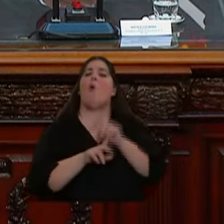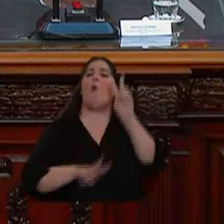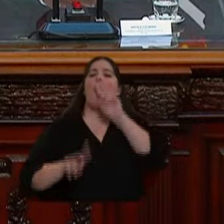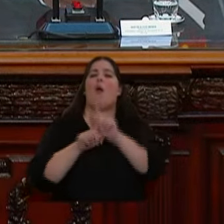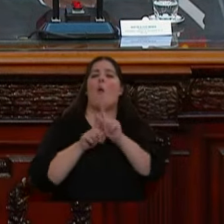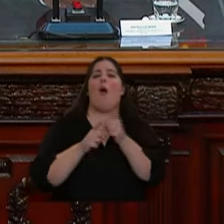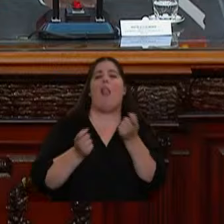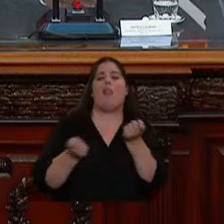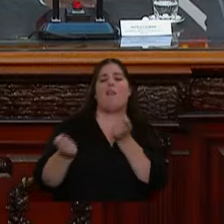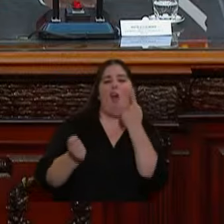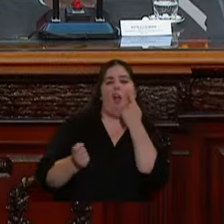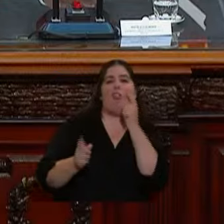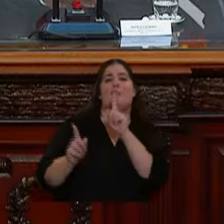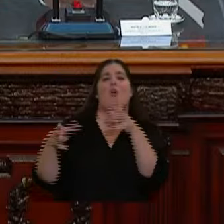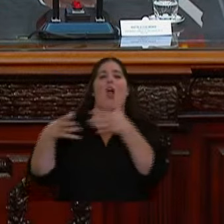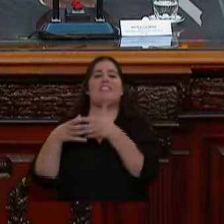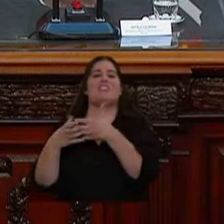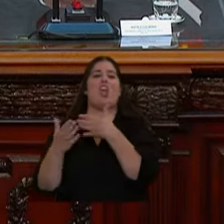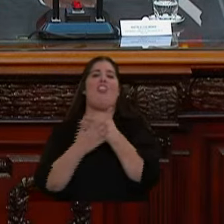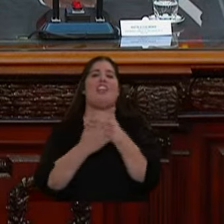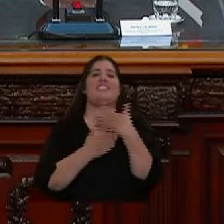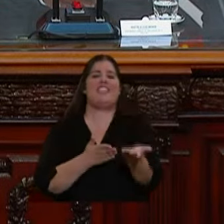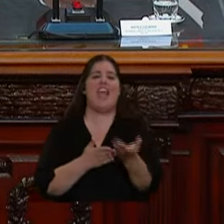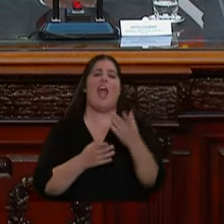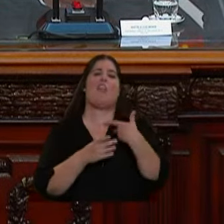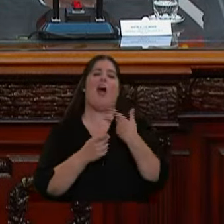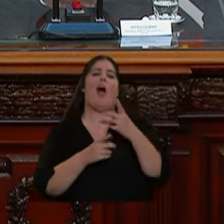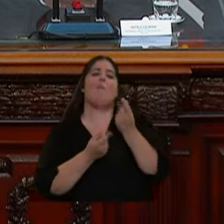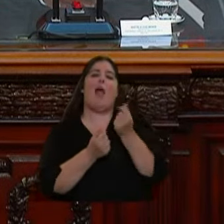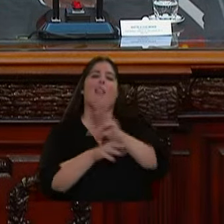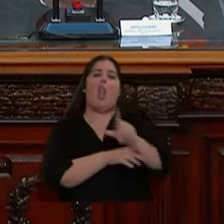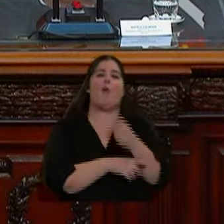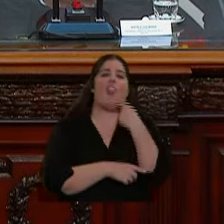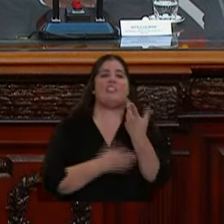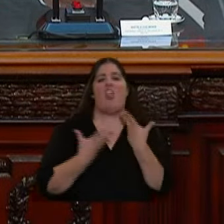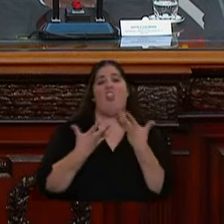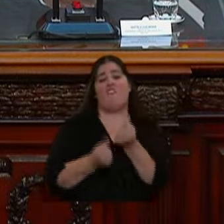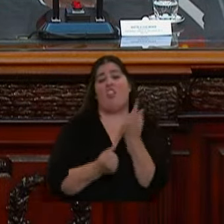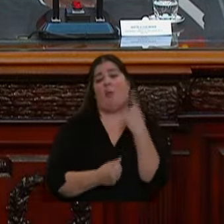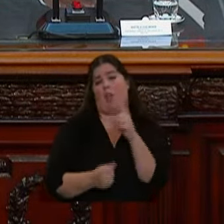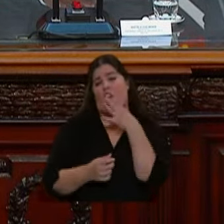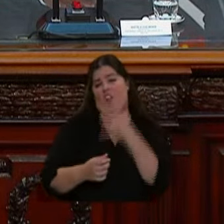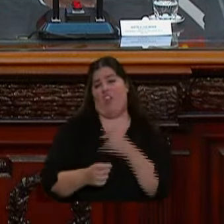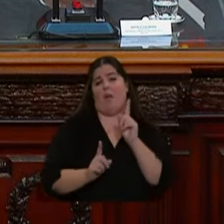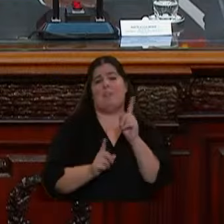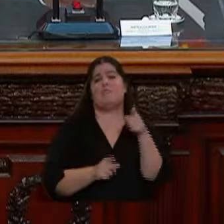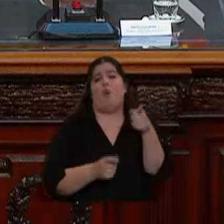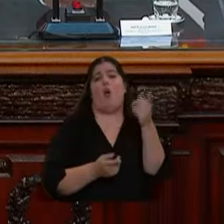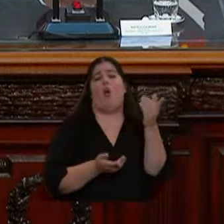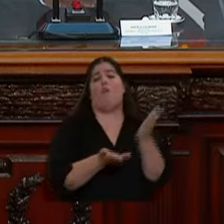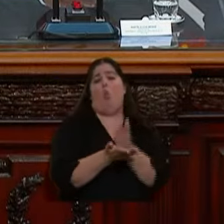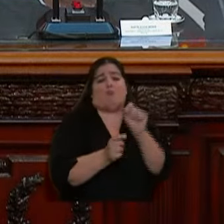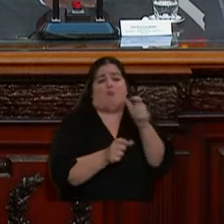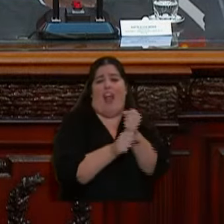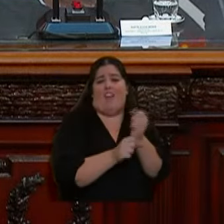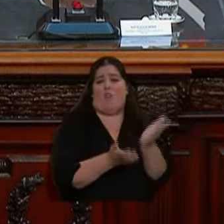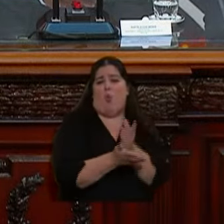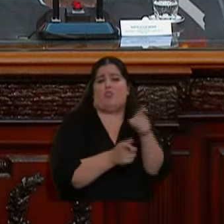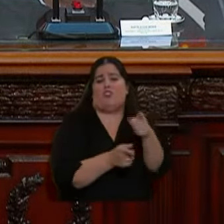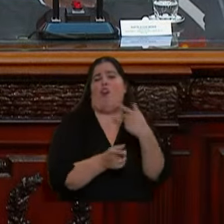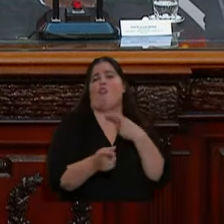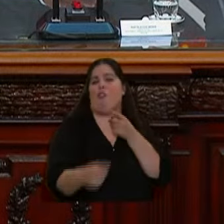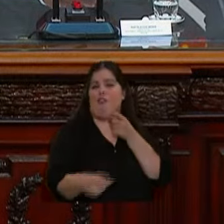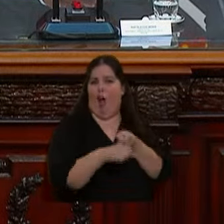para organizaciones de izquierda que le roban la plata a quienes dicen defender y atenta contra aquellos que la producen.